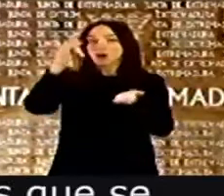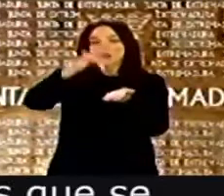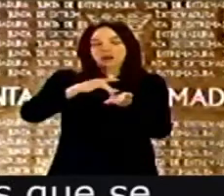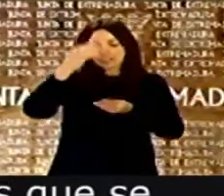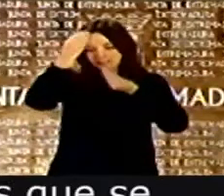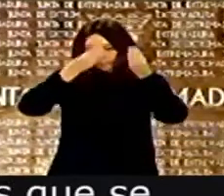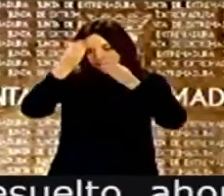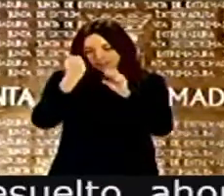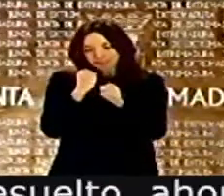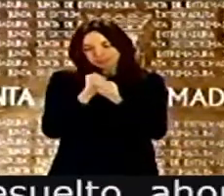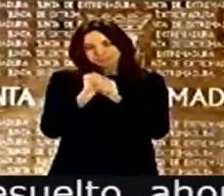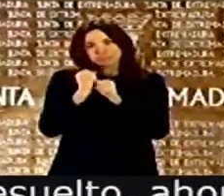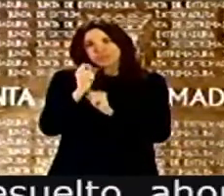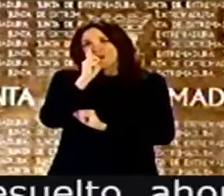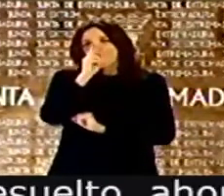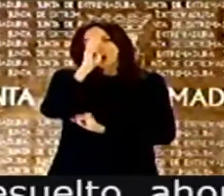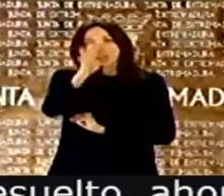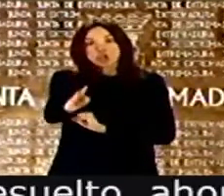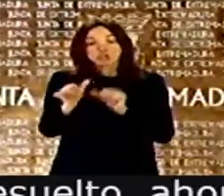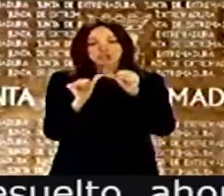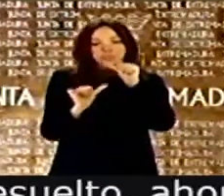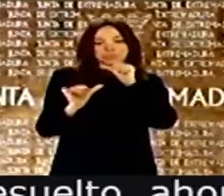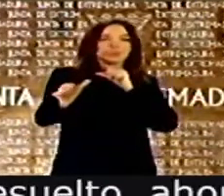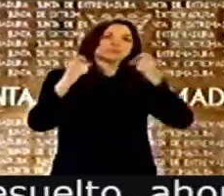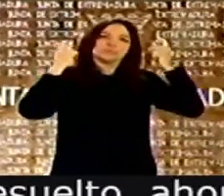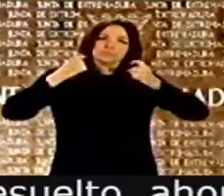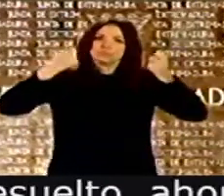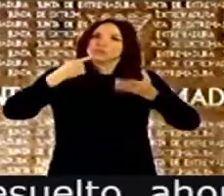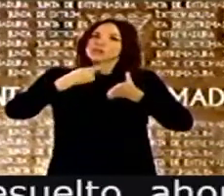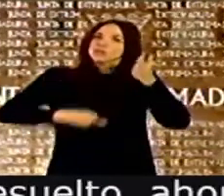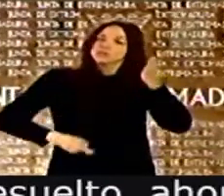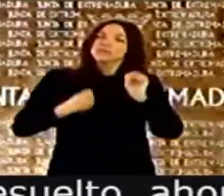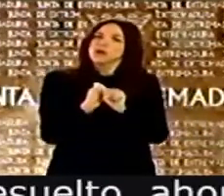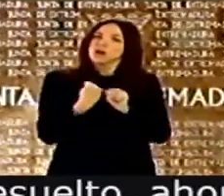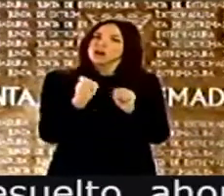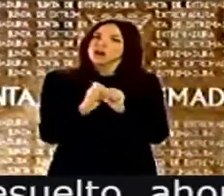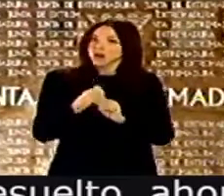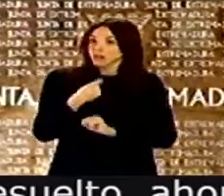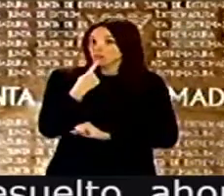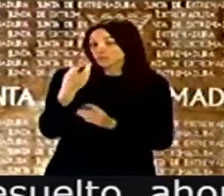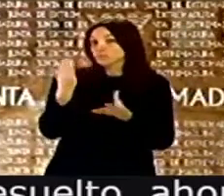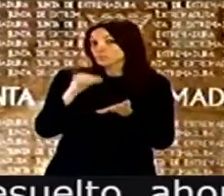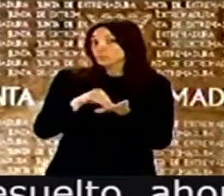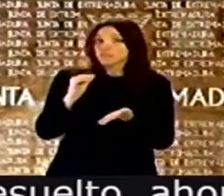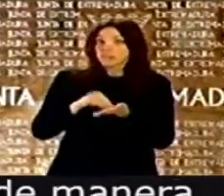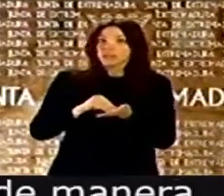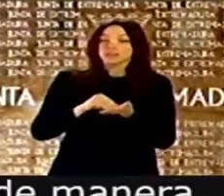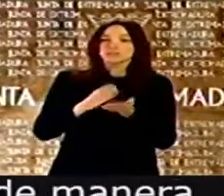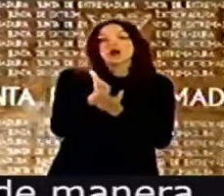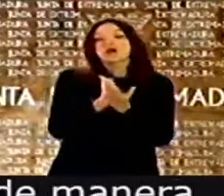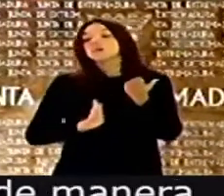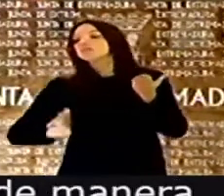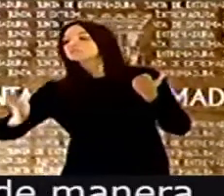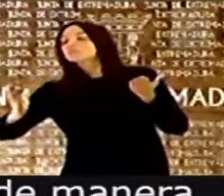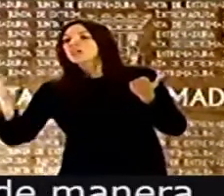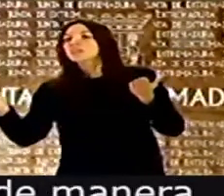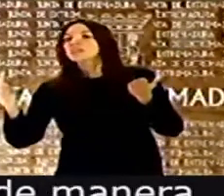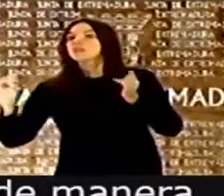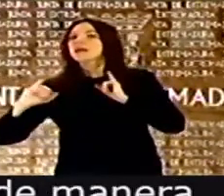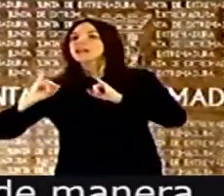trabajar durante todos estos años de manera intensa, y lo he dicho también muchas veces, la alternativa tiene que ser energética